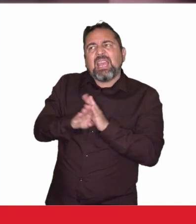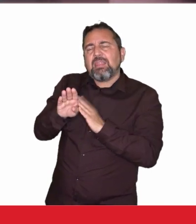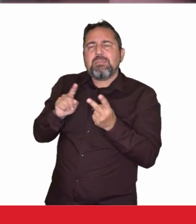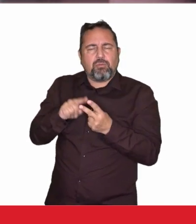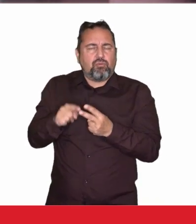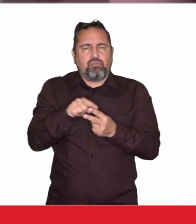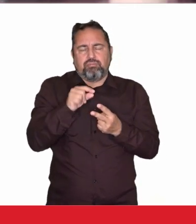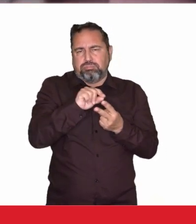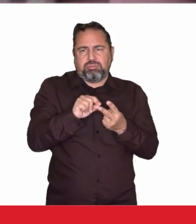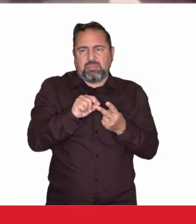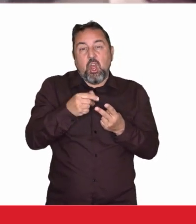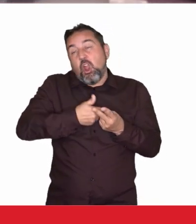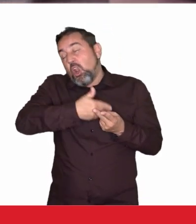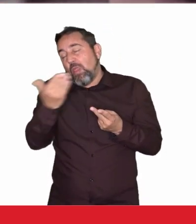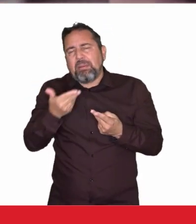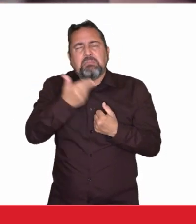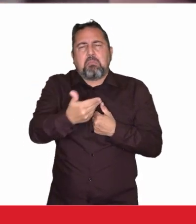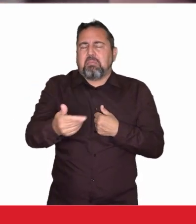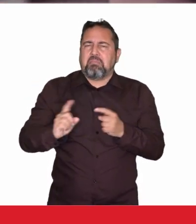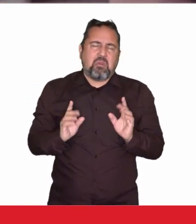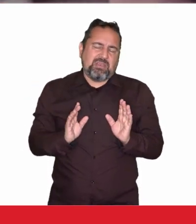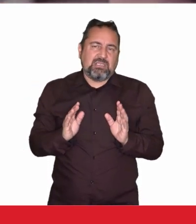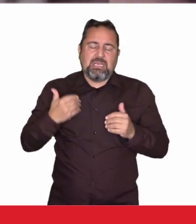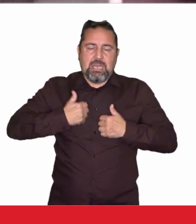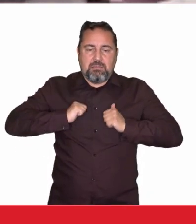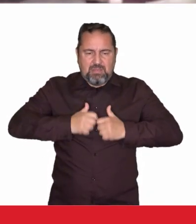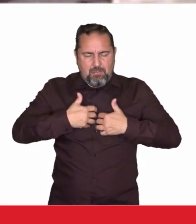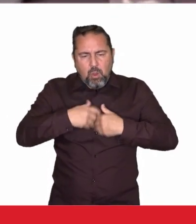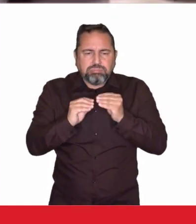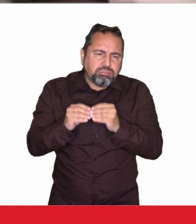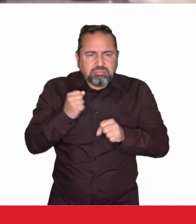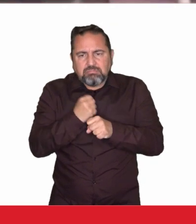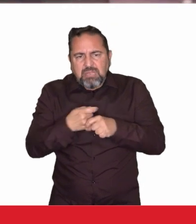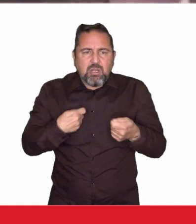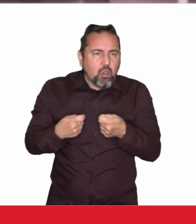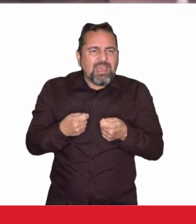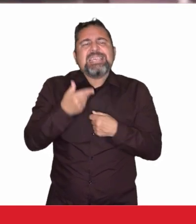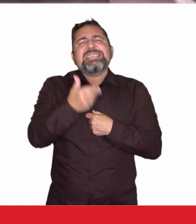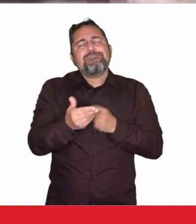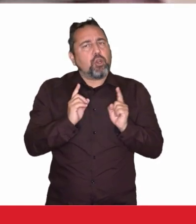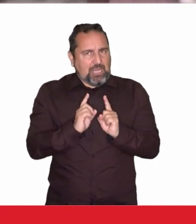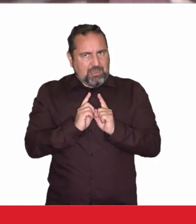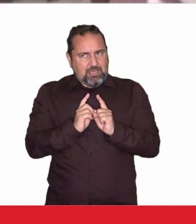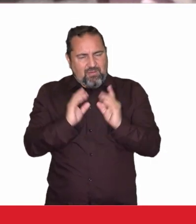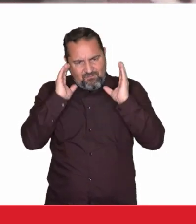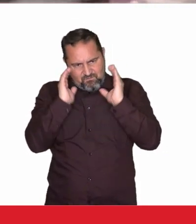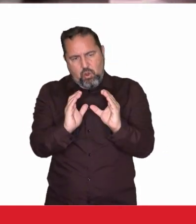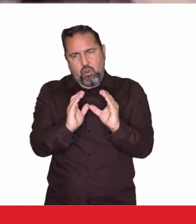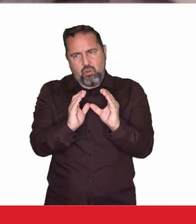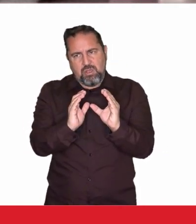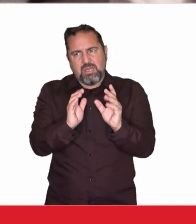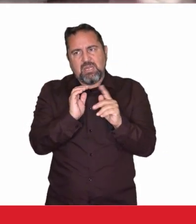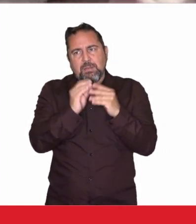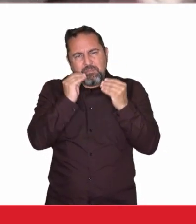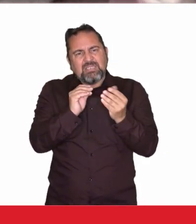de valor y la hipótesis de crecimiento. Todo lo demás no es relevante. Cuando ya te has puesto a montarlo, es muy importante buscar